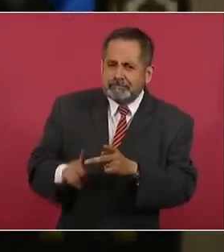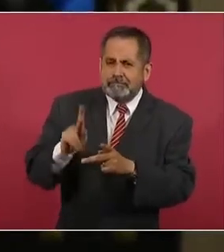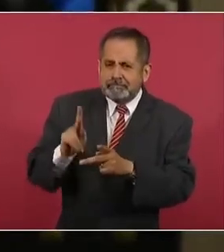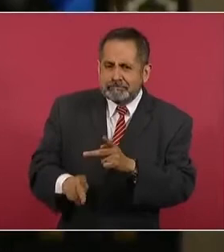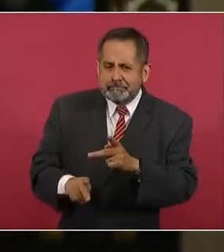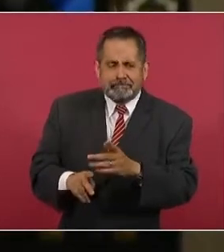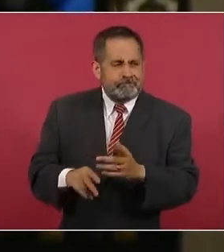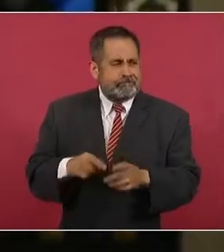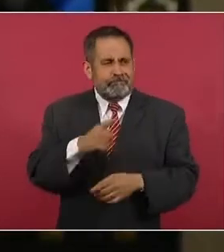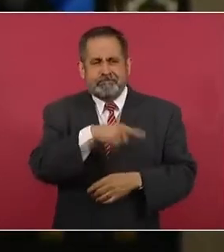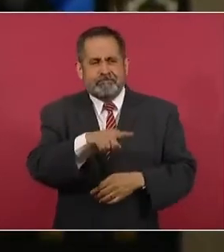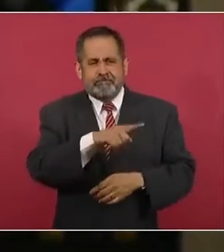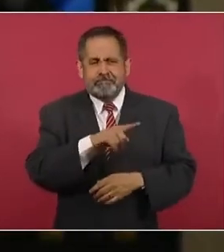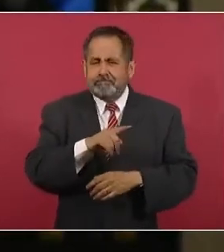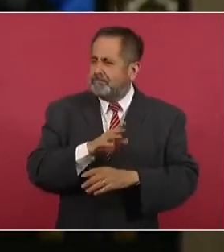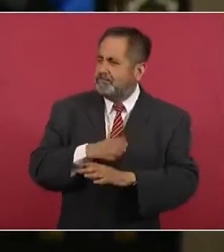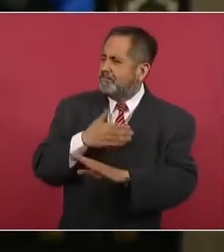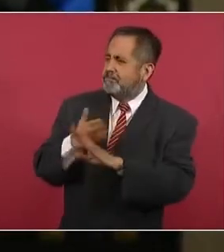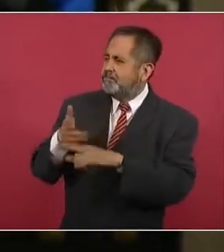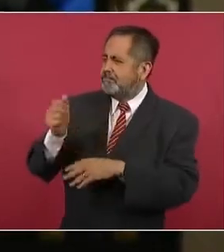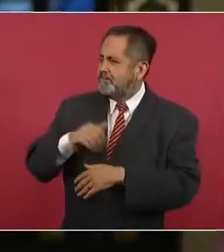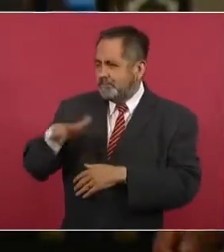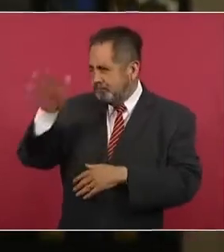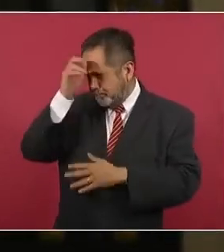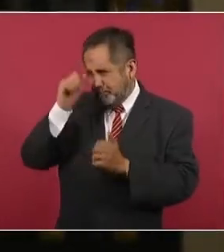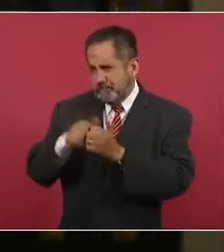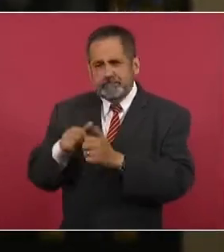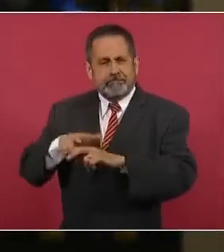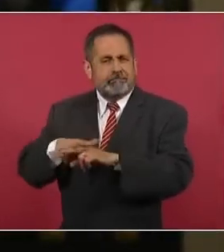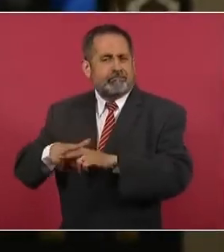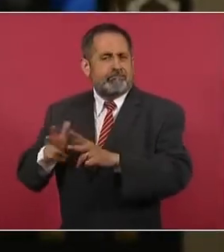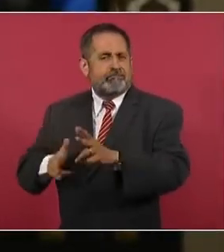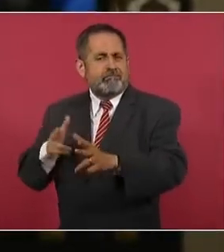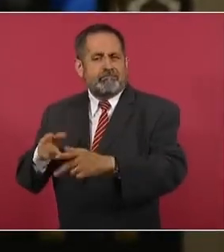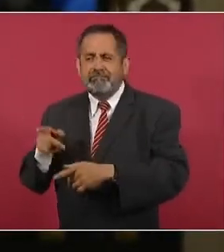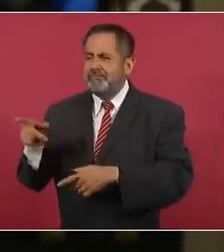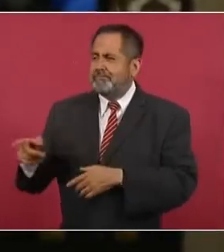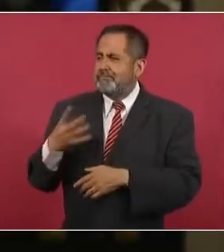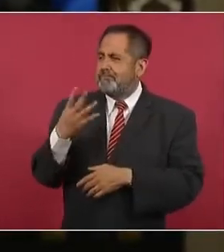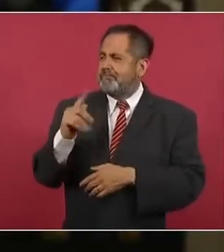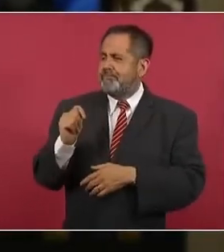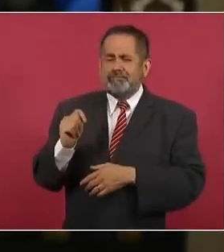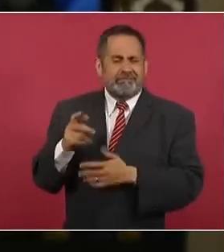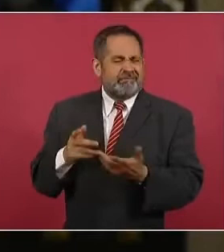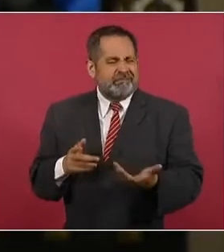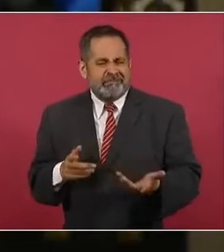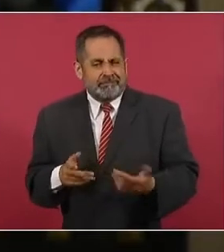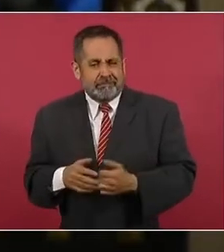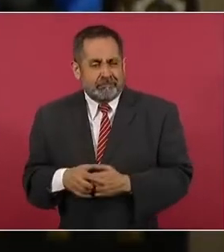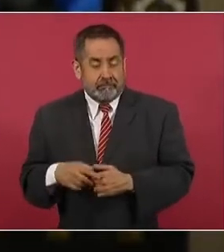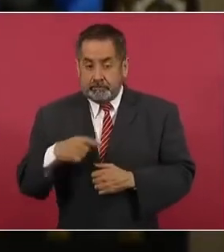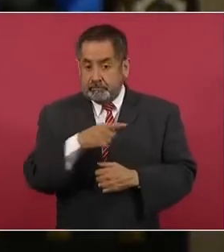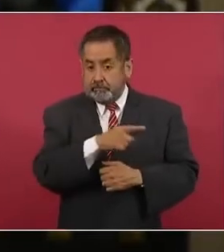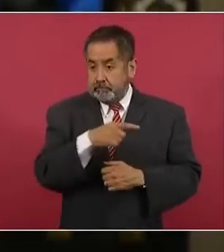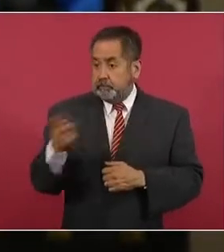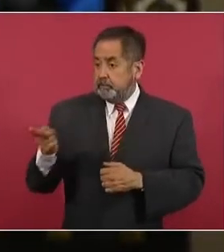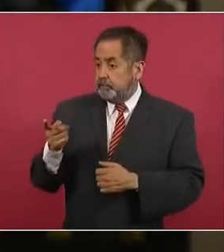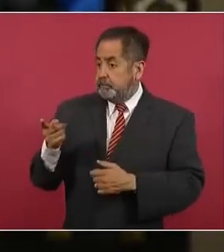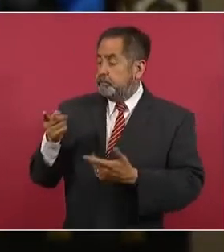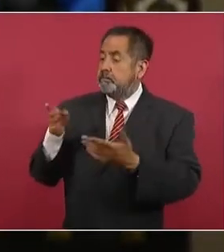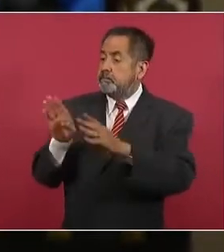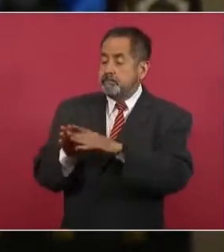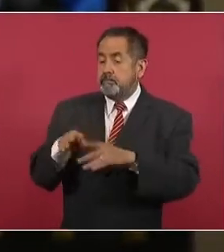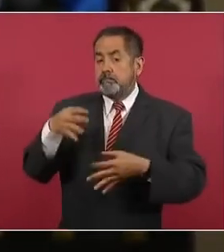ataques hacia las obras de la 4T. Esta suspensión, de acuerdo al